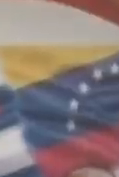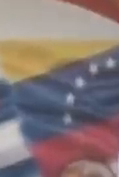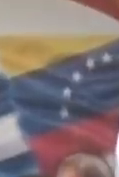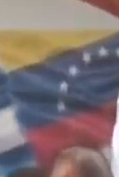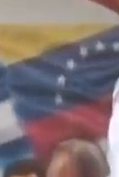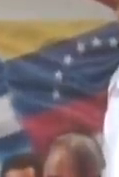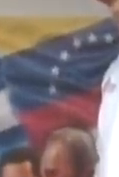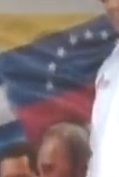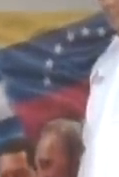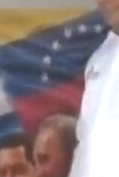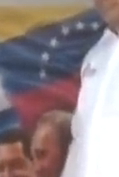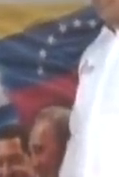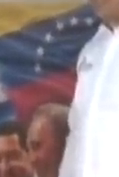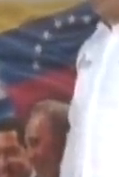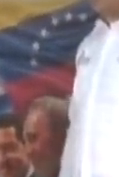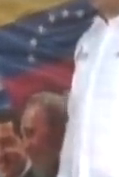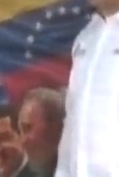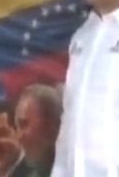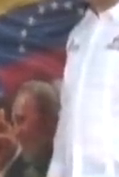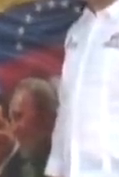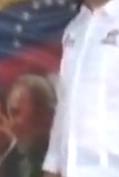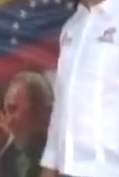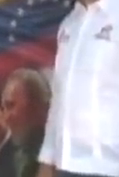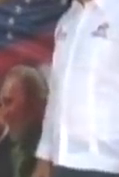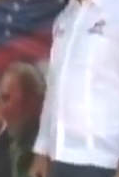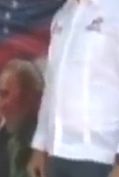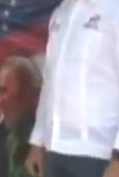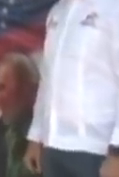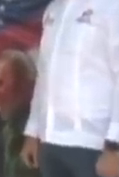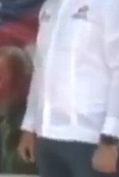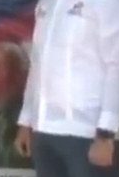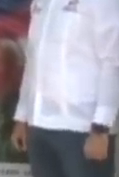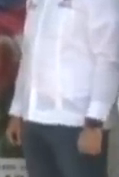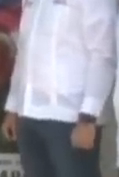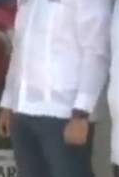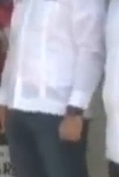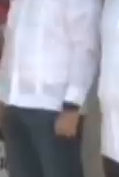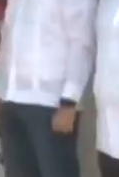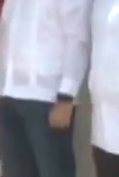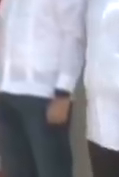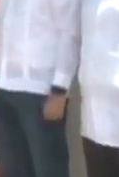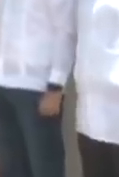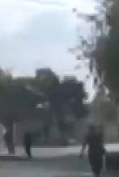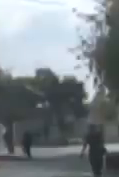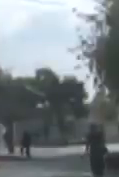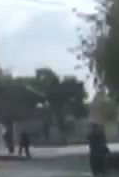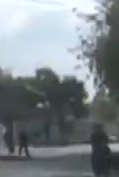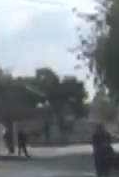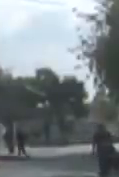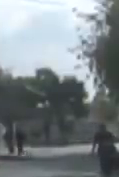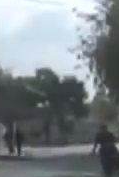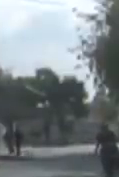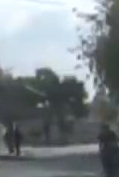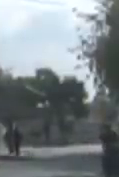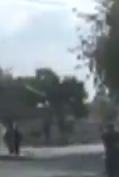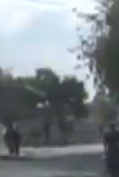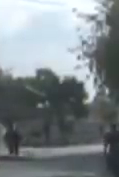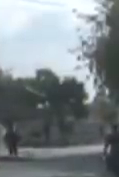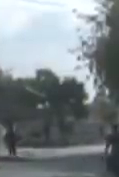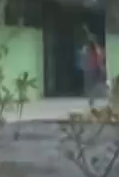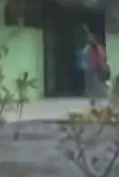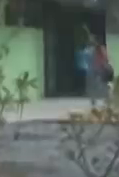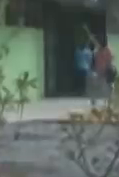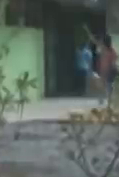municipio Iribarren, desde la parroquia Cacica Ana Soto. Hoy nos encontramos aquí en el ambulatorio